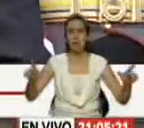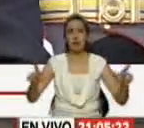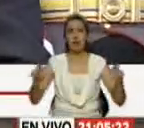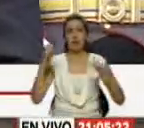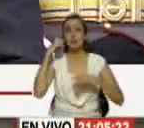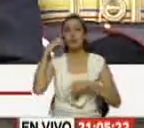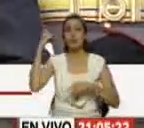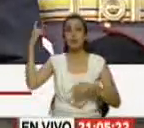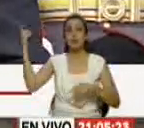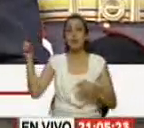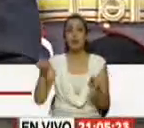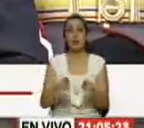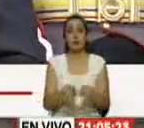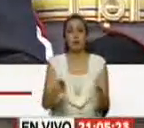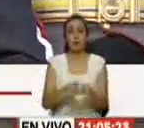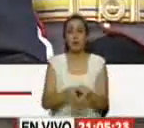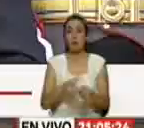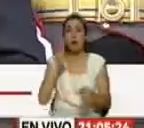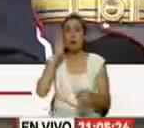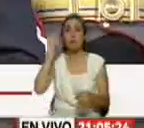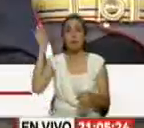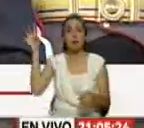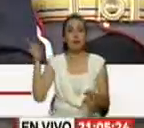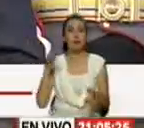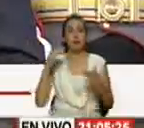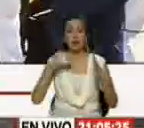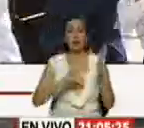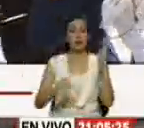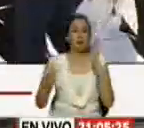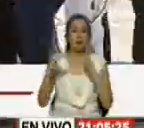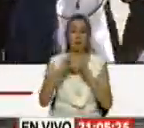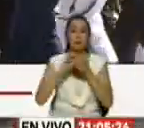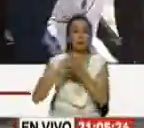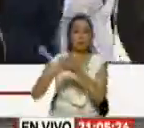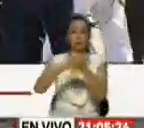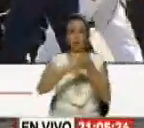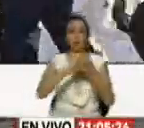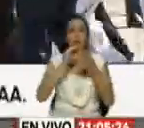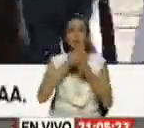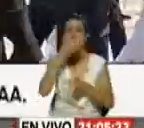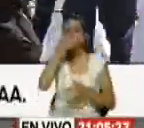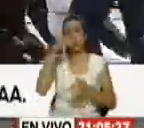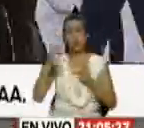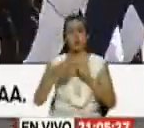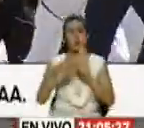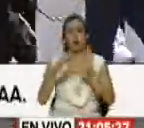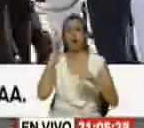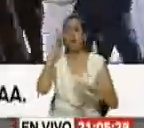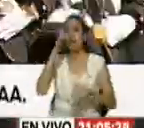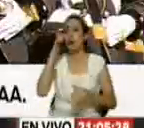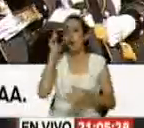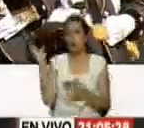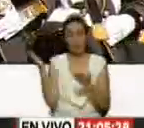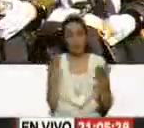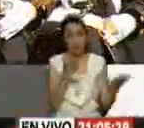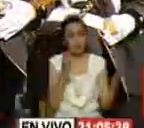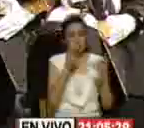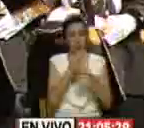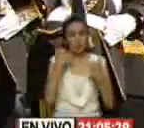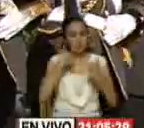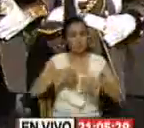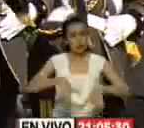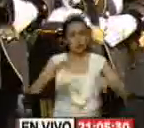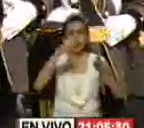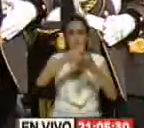soñar, para crear, para crecer como país. Y que ese es el mejor tributo a los gestores de la independencia del país, por la que se debe seguir